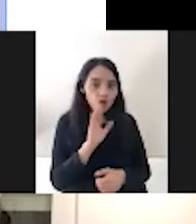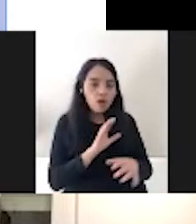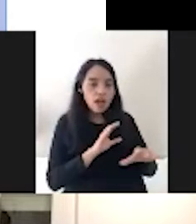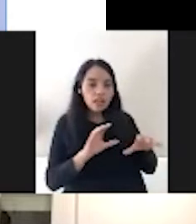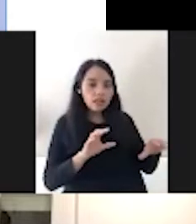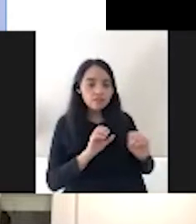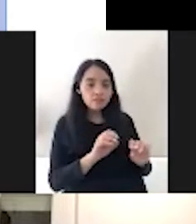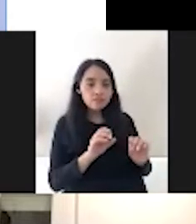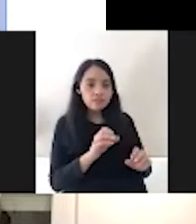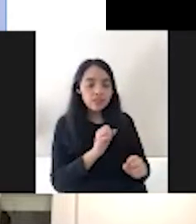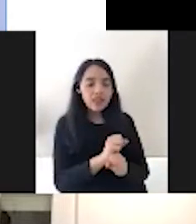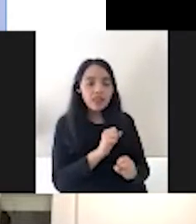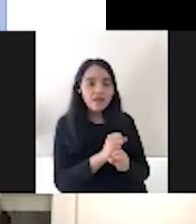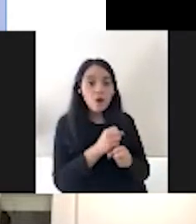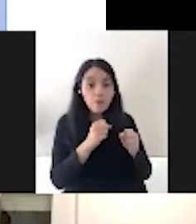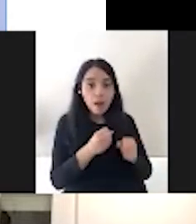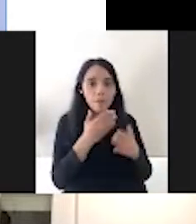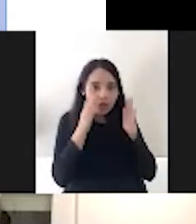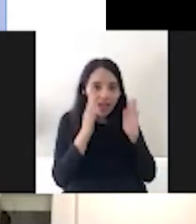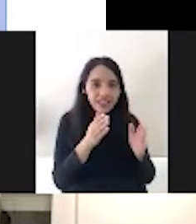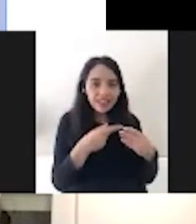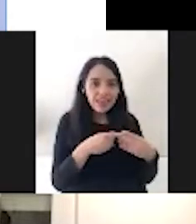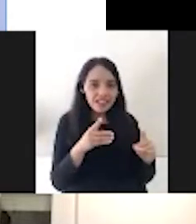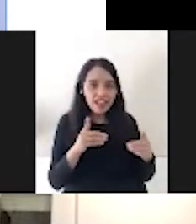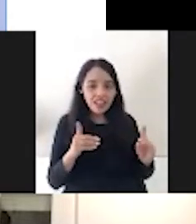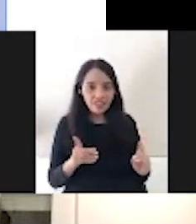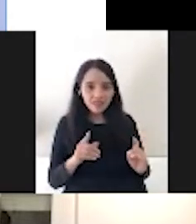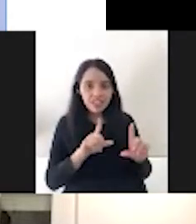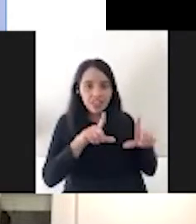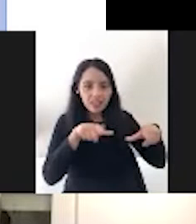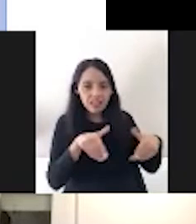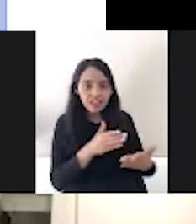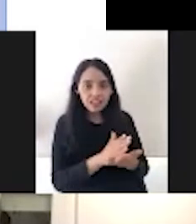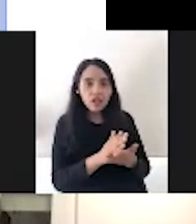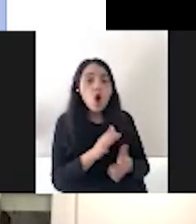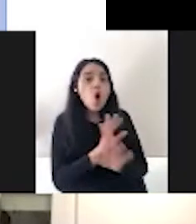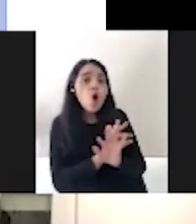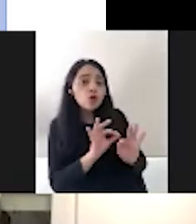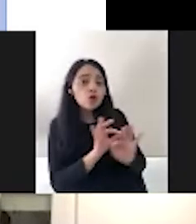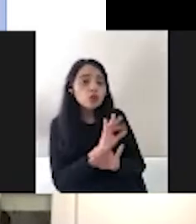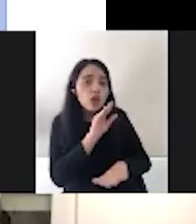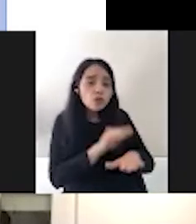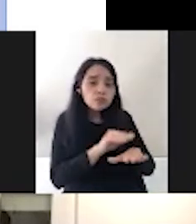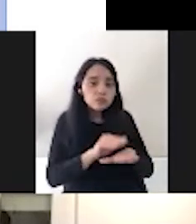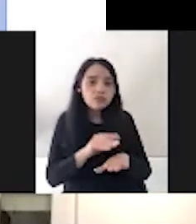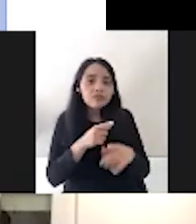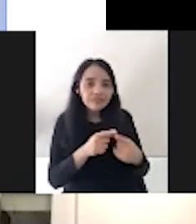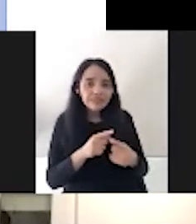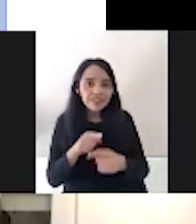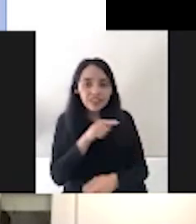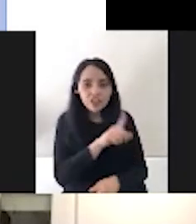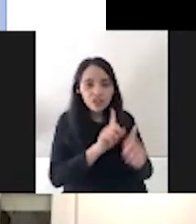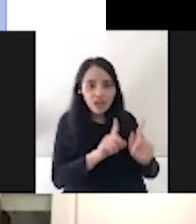dar respuesta a la diversidad dentro de su aula, dándoles consejos, recomendaciones, en fin, que era un aspecto importante que